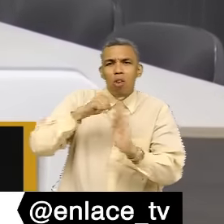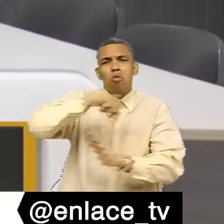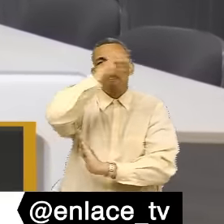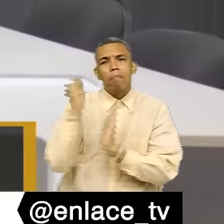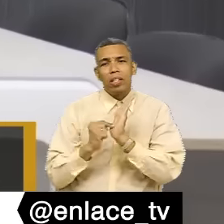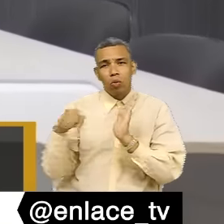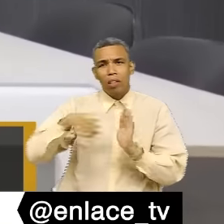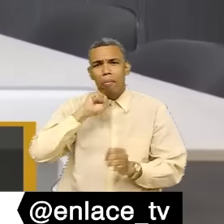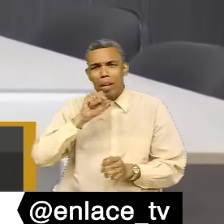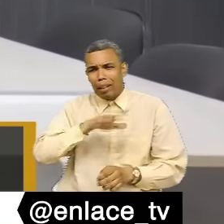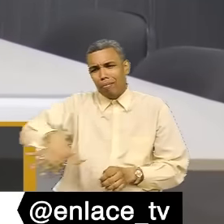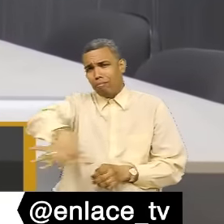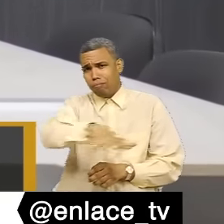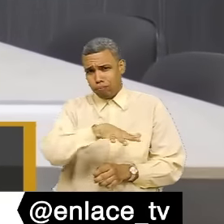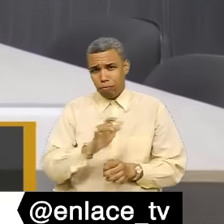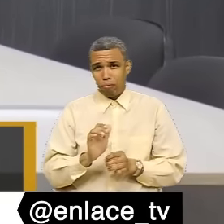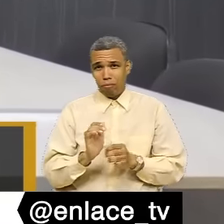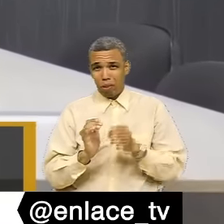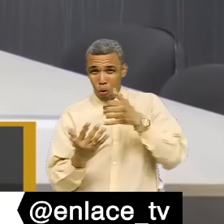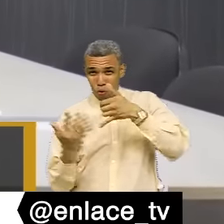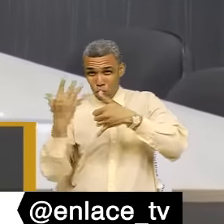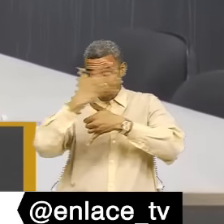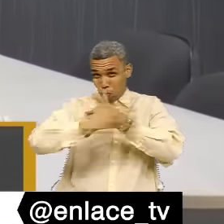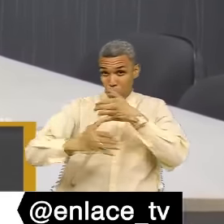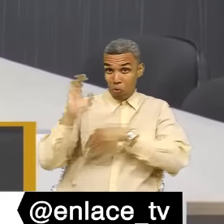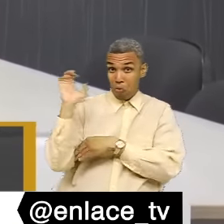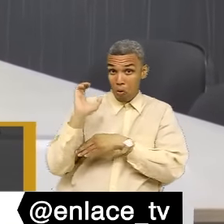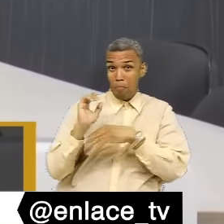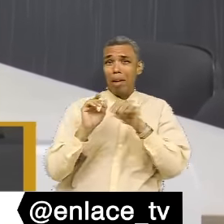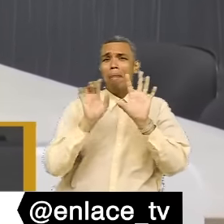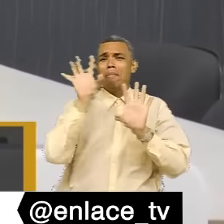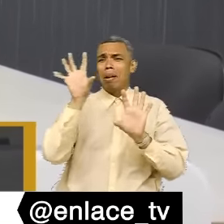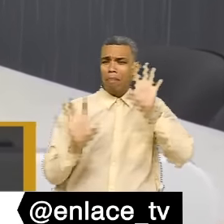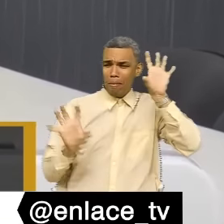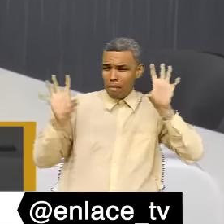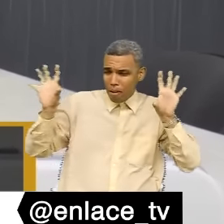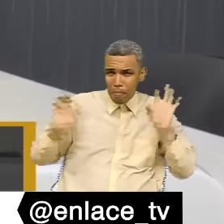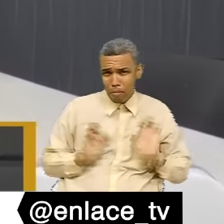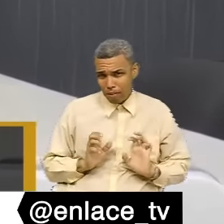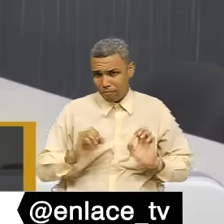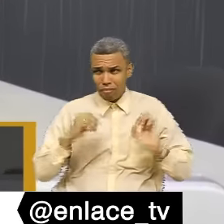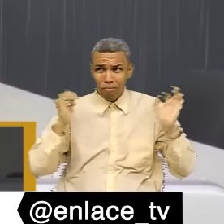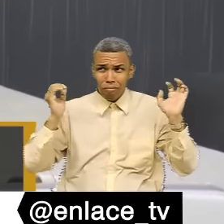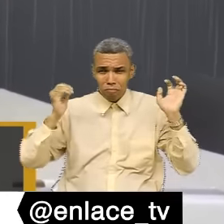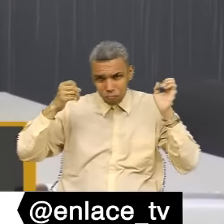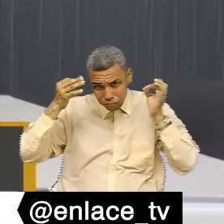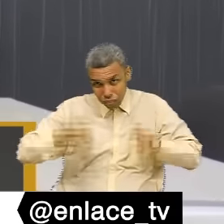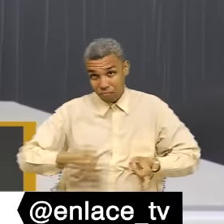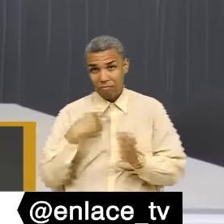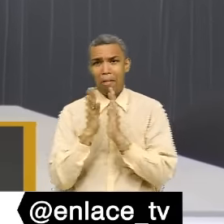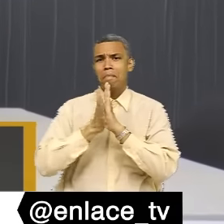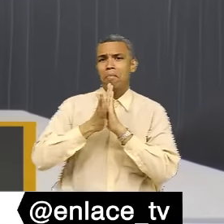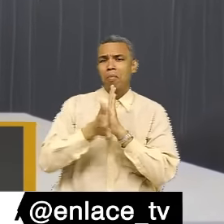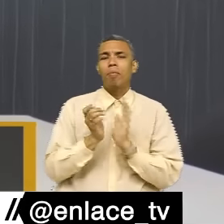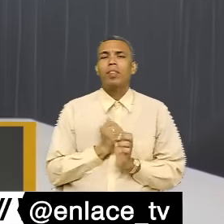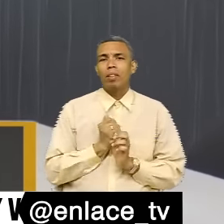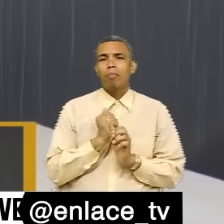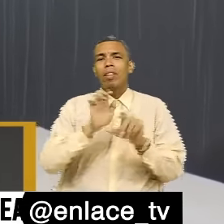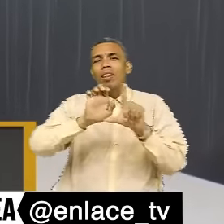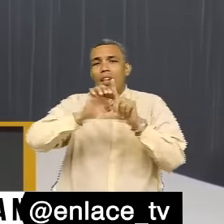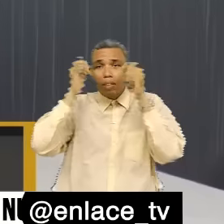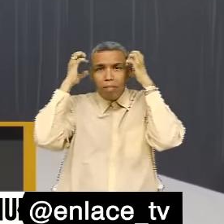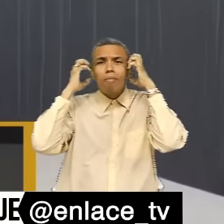en Colombia y en el mundo. Para que usted esté bien informado, los invitamos a estar en sintonía de Enlace Radio 6 AM.